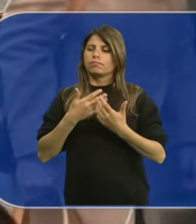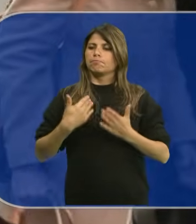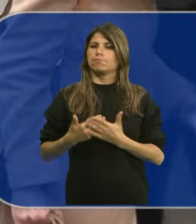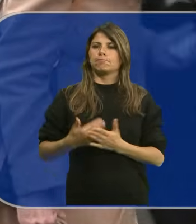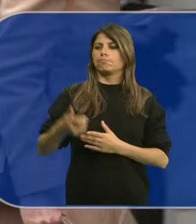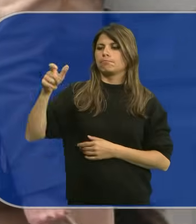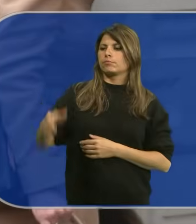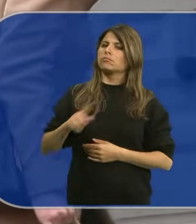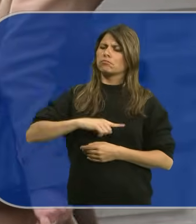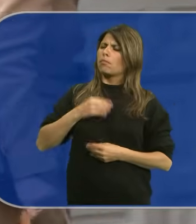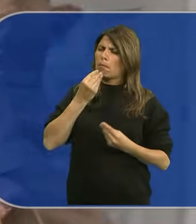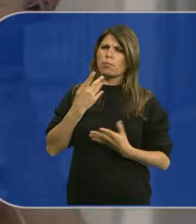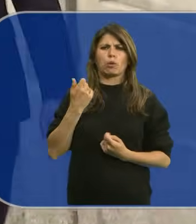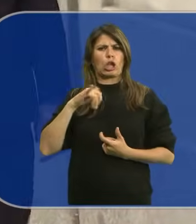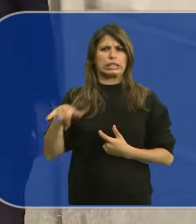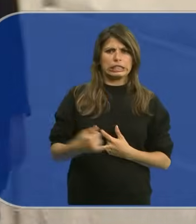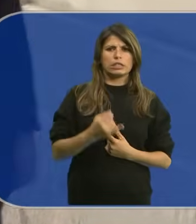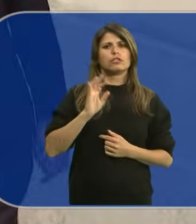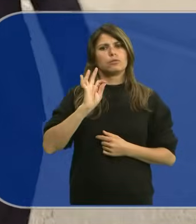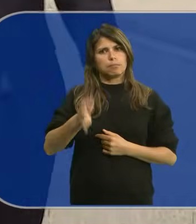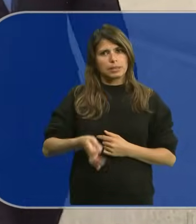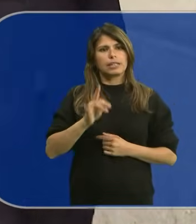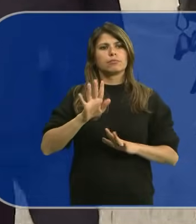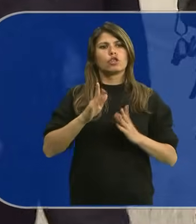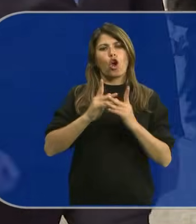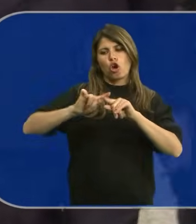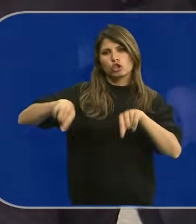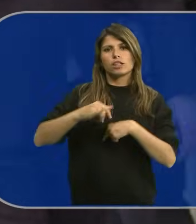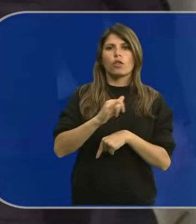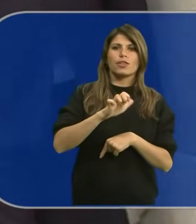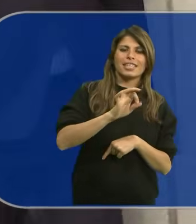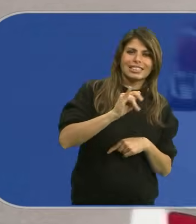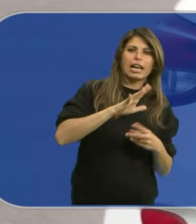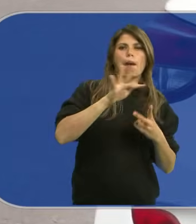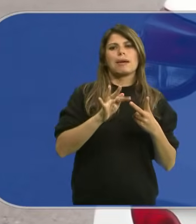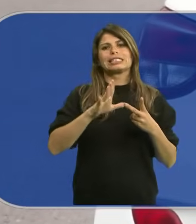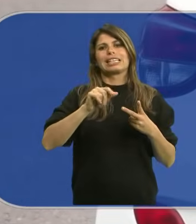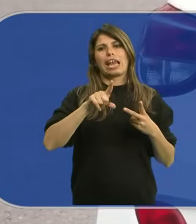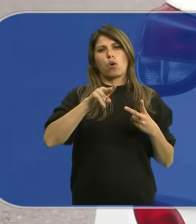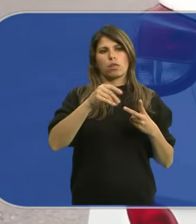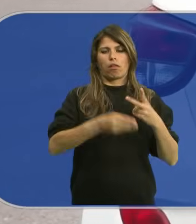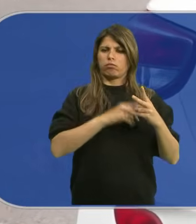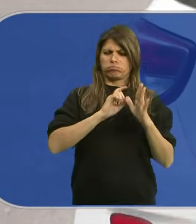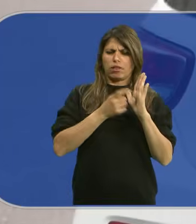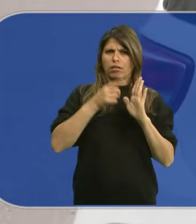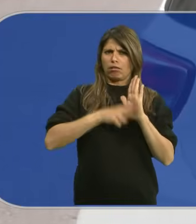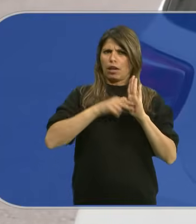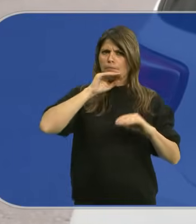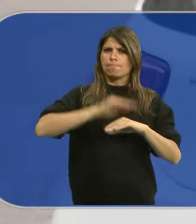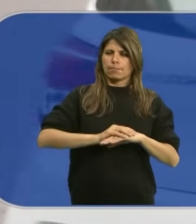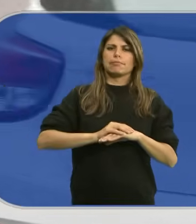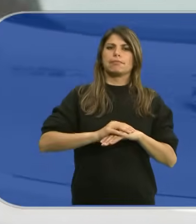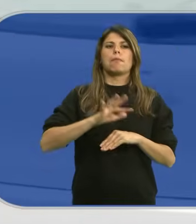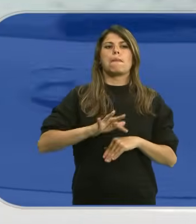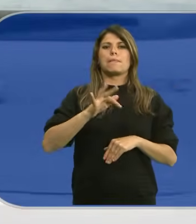defendido se encuentra bien, aunque cansado, a la vez que manifiesta que las contrataciones tanto de Jessica como de Claudia Montes se produjeron de forma legal, algo que también ha